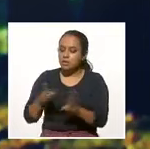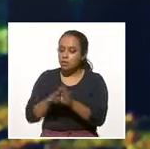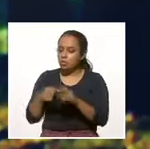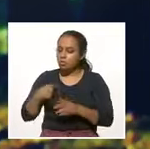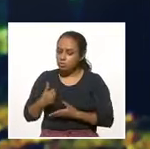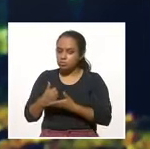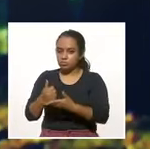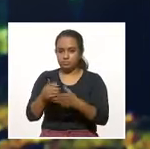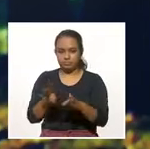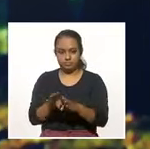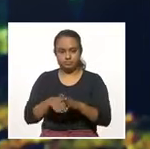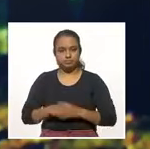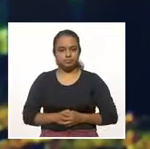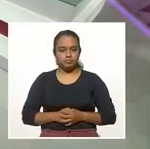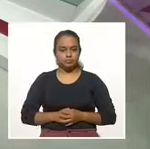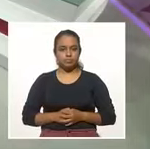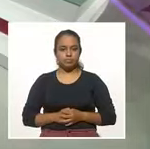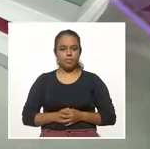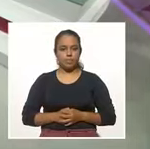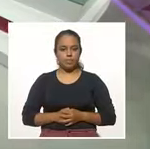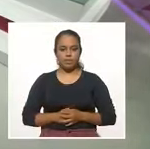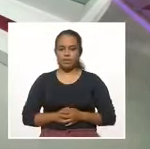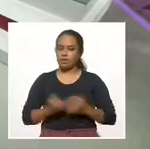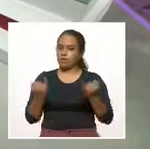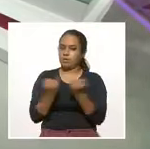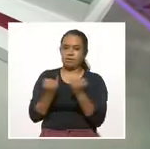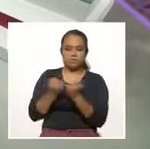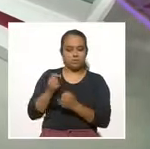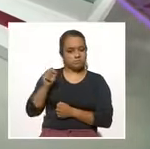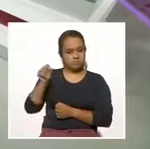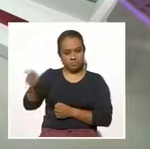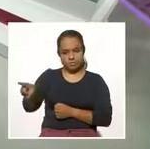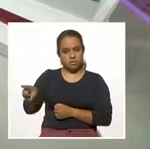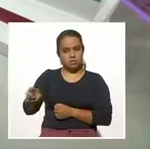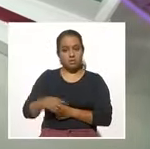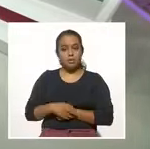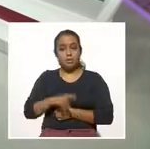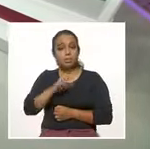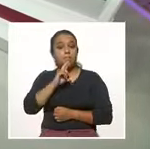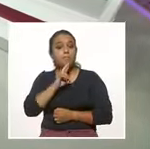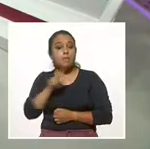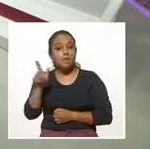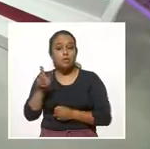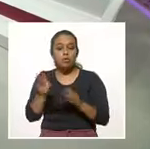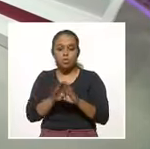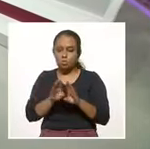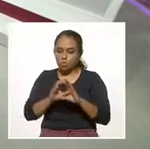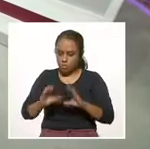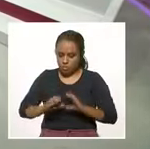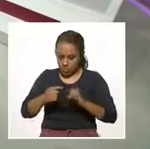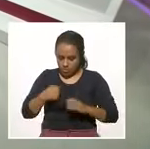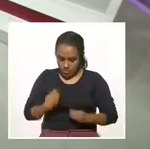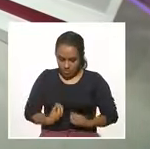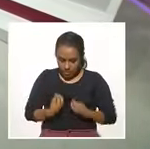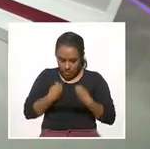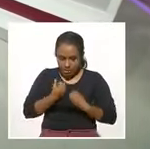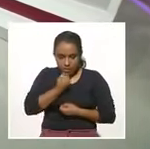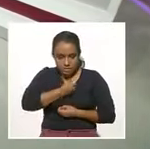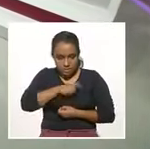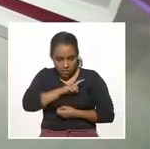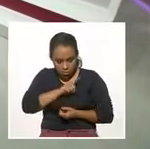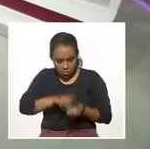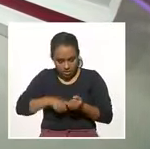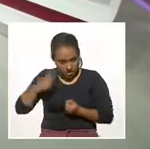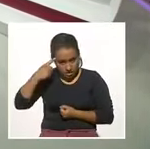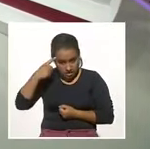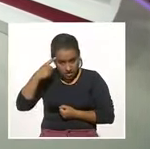responder. Sí, justo siguiendo esa misma línea, la mejor manera de proteger nuestra vida y nuestra salud mental